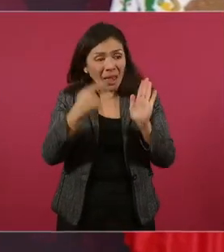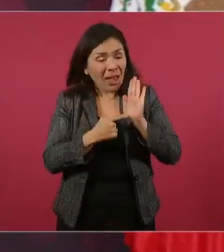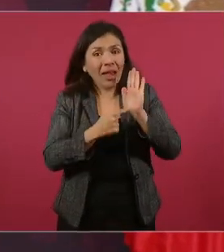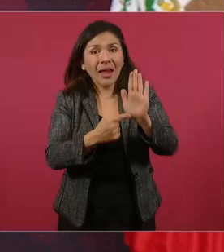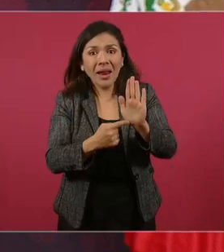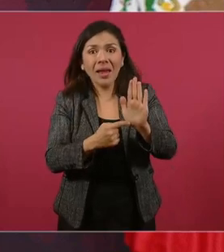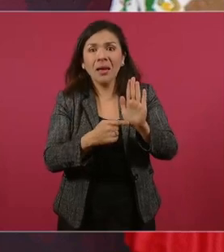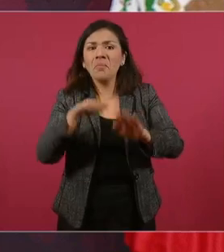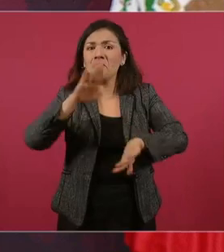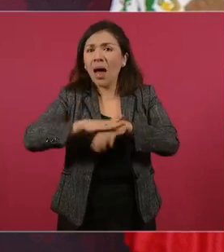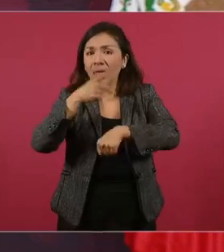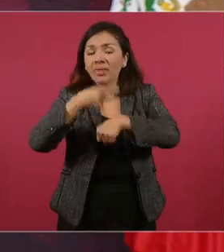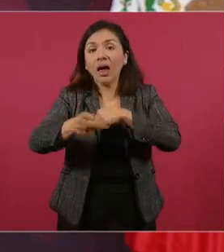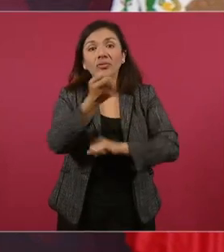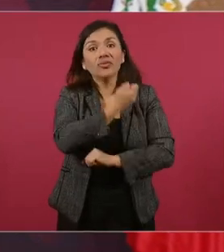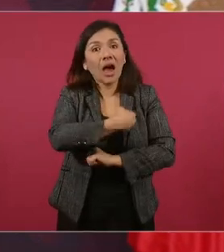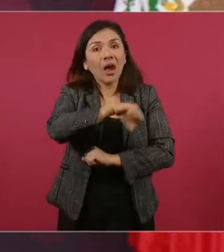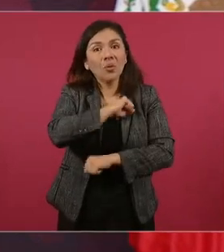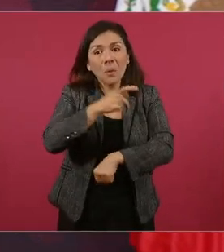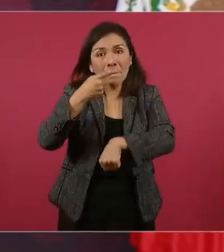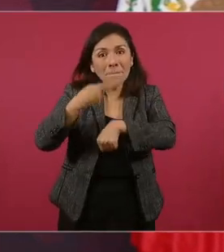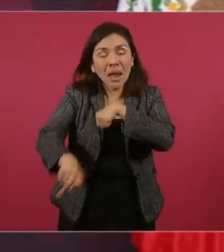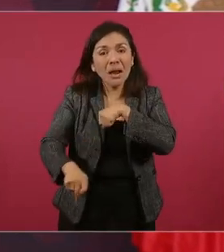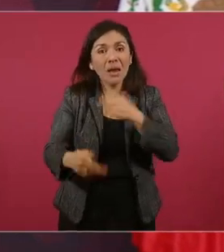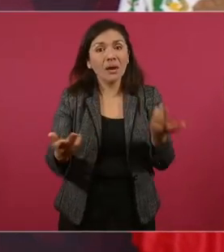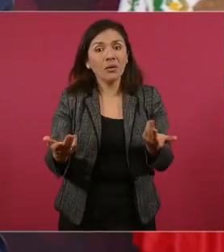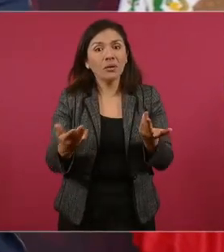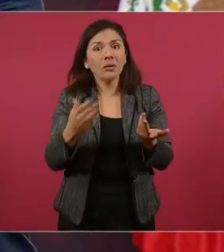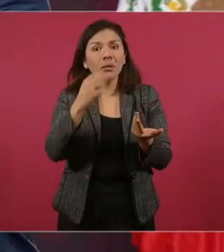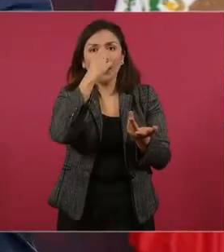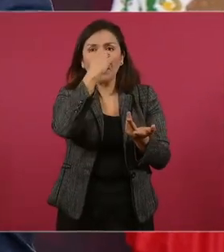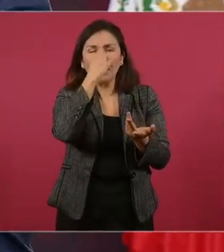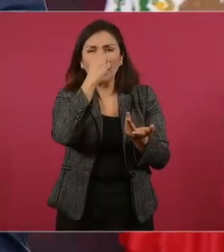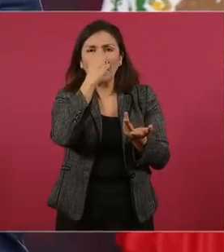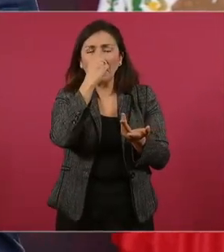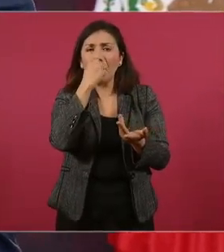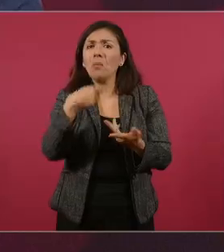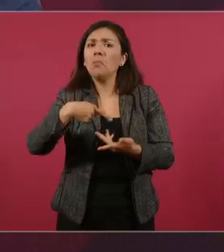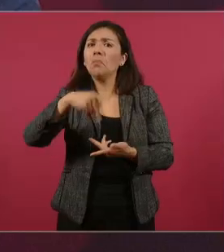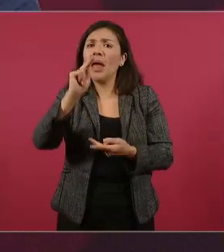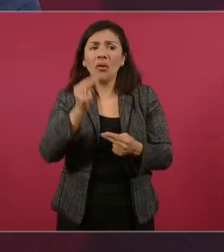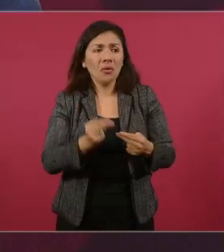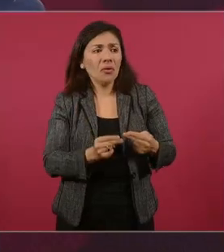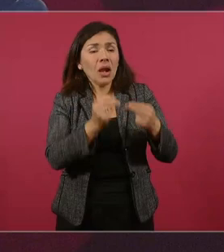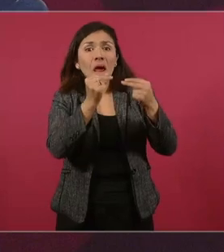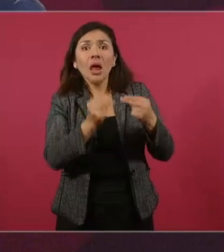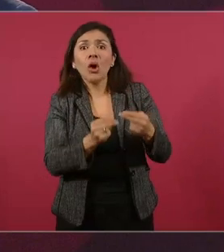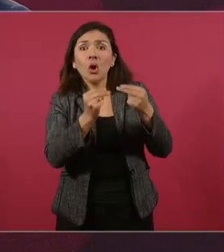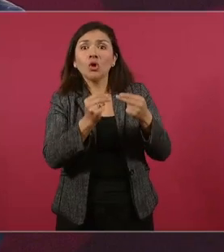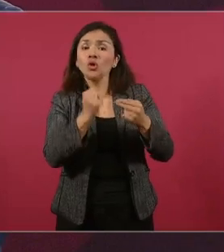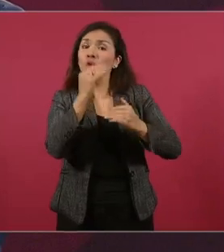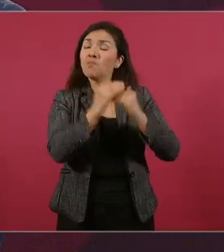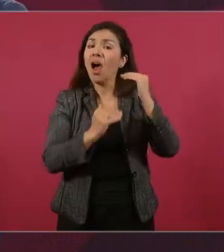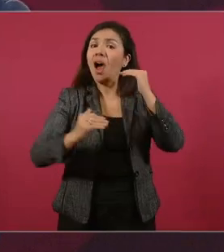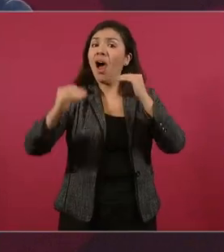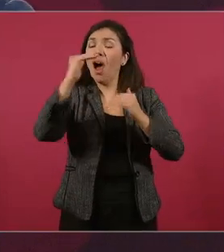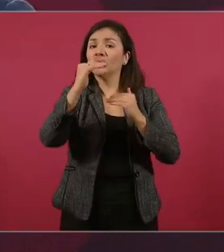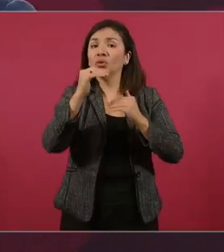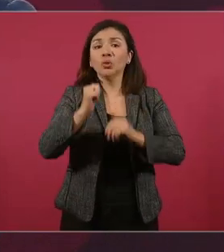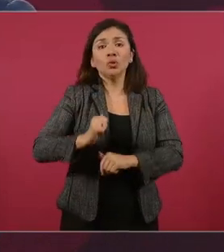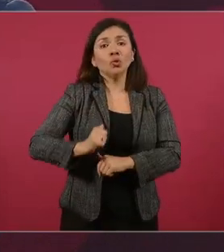que afectan la salud. No puede ser que el comercio, el negocio, esté por encima de la